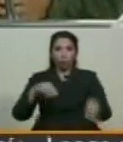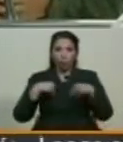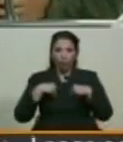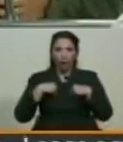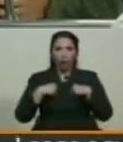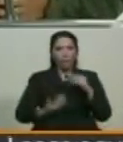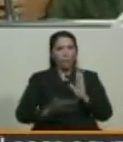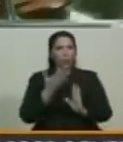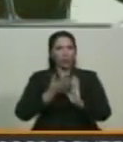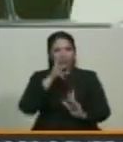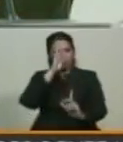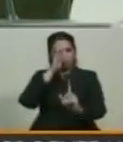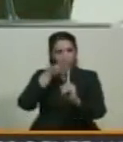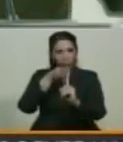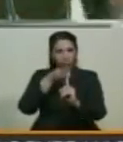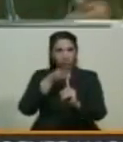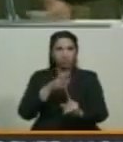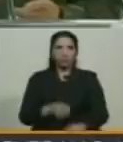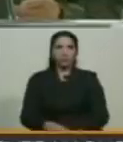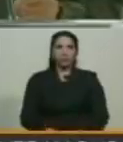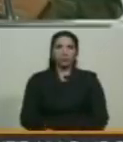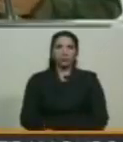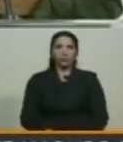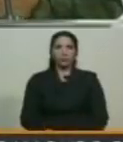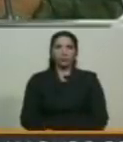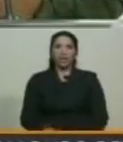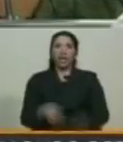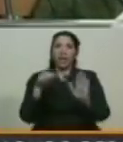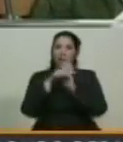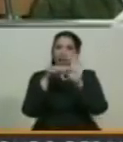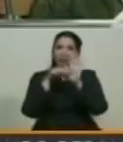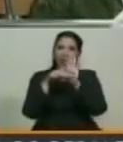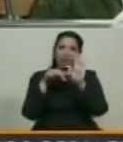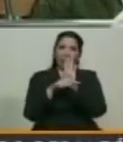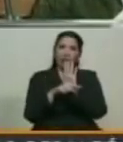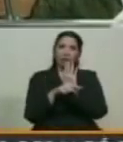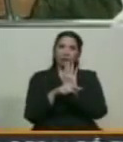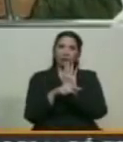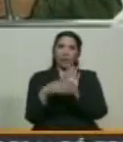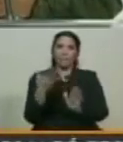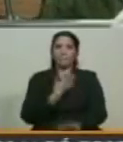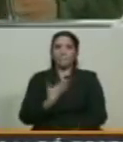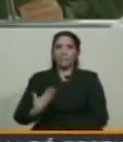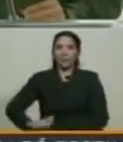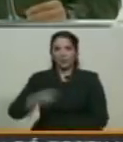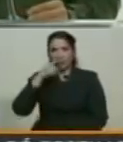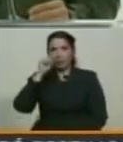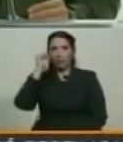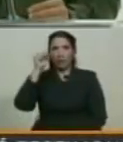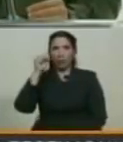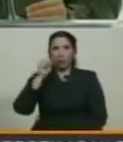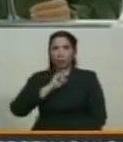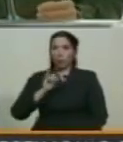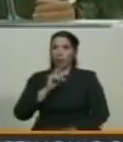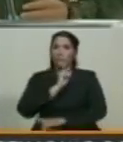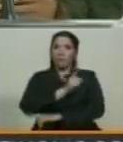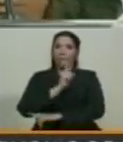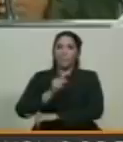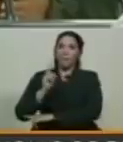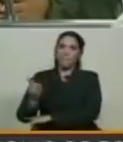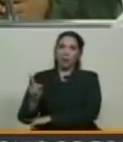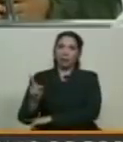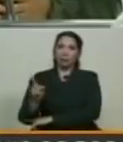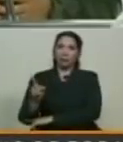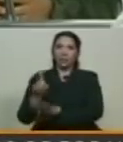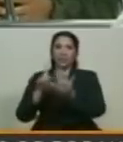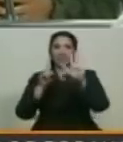énfasis en el marco de las líneas que el presidente ya ha instruido, específicamente la séptima línea